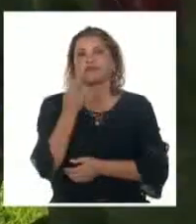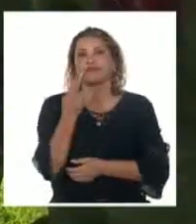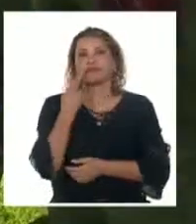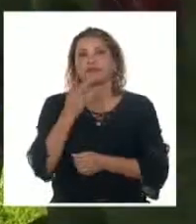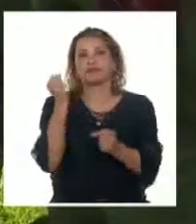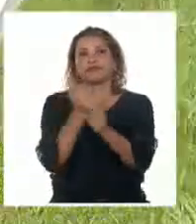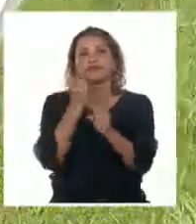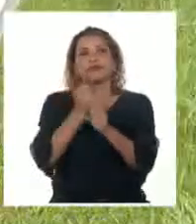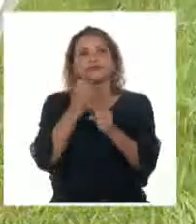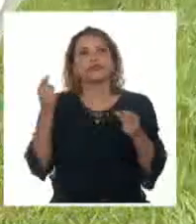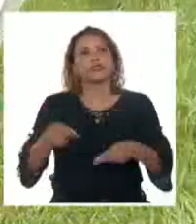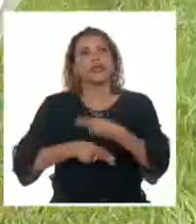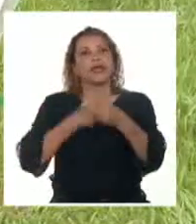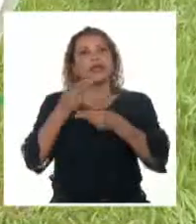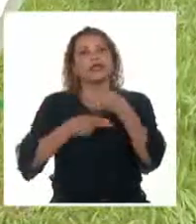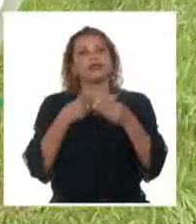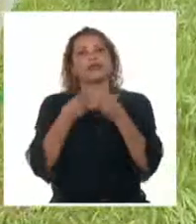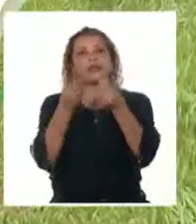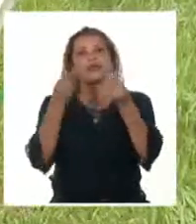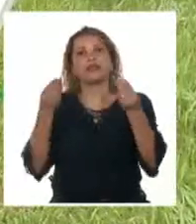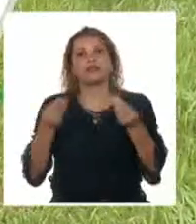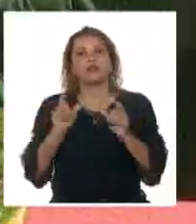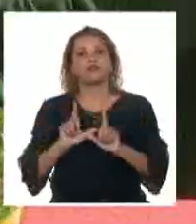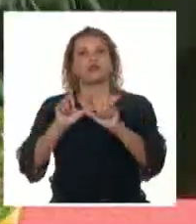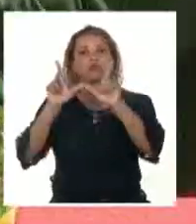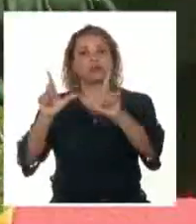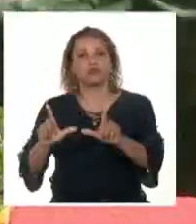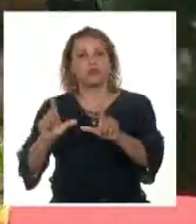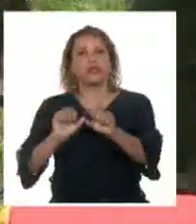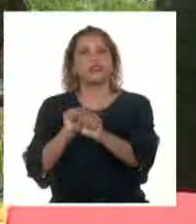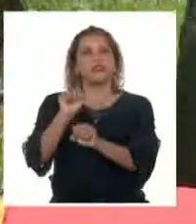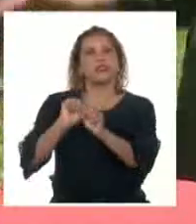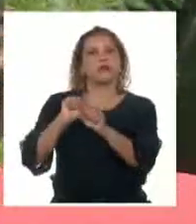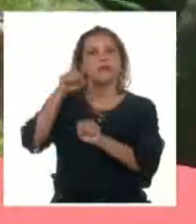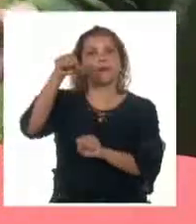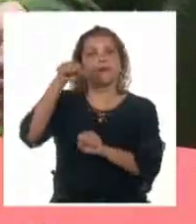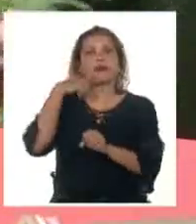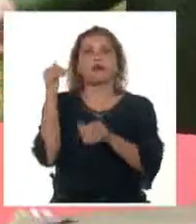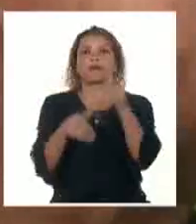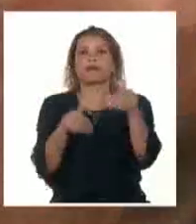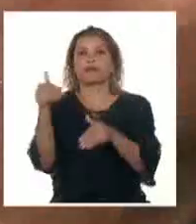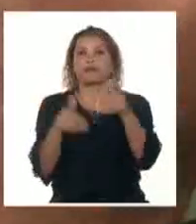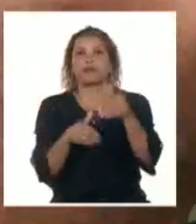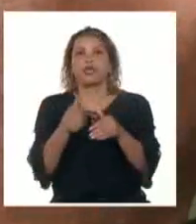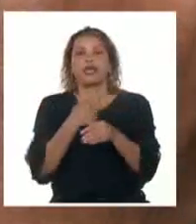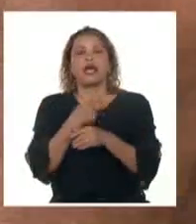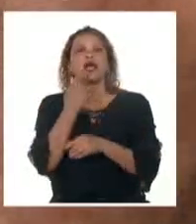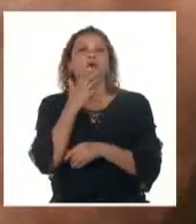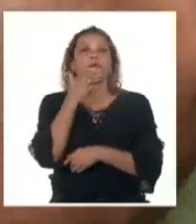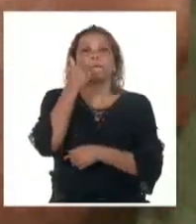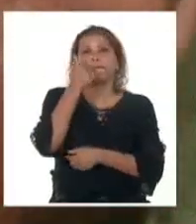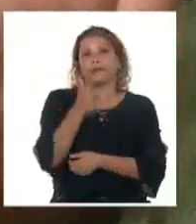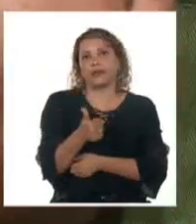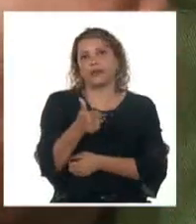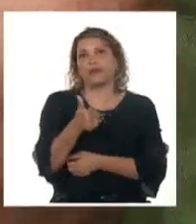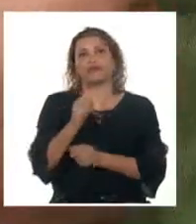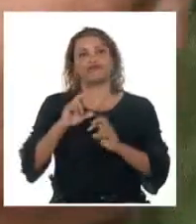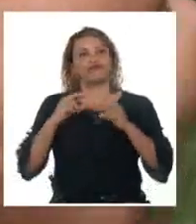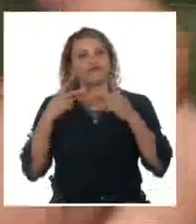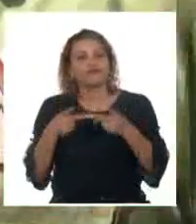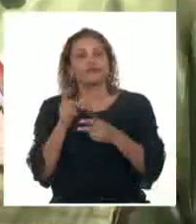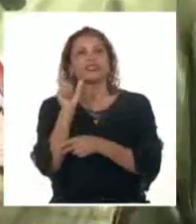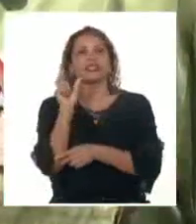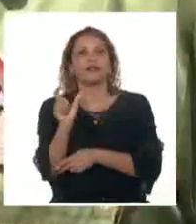trabajo desarrollado se entregaron distinciones y diplomas de participación a los combatientes más destacados ratificando las palabras